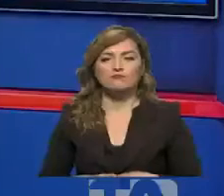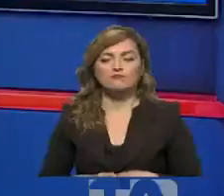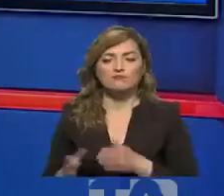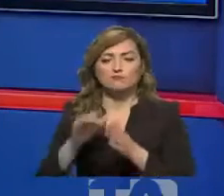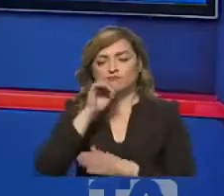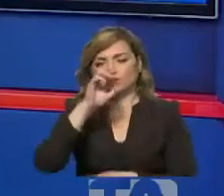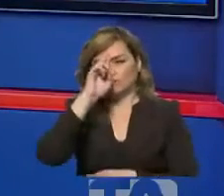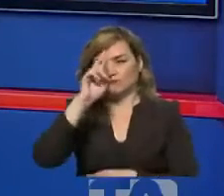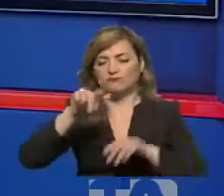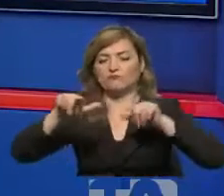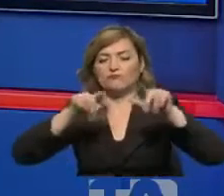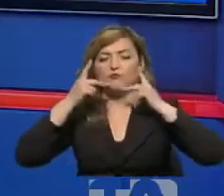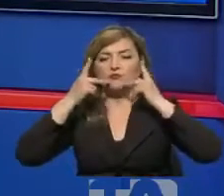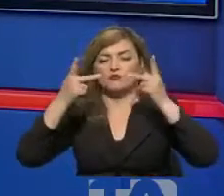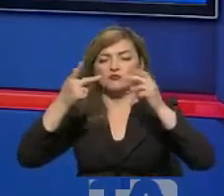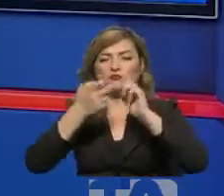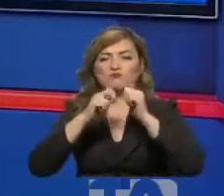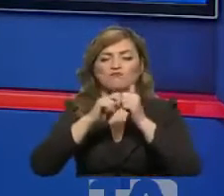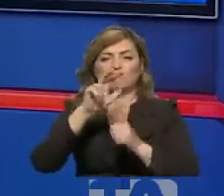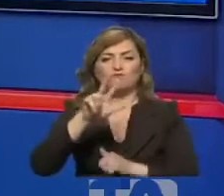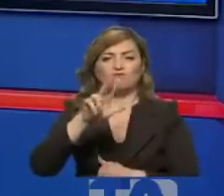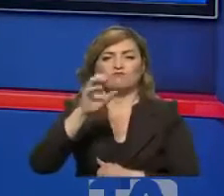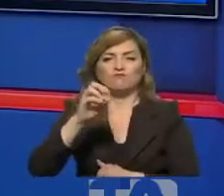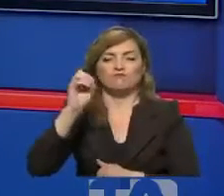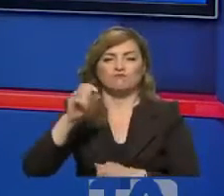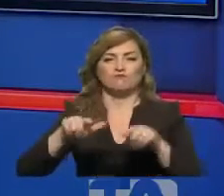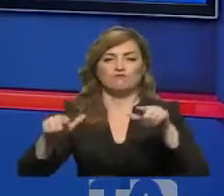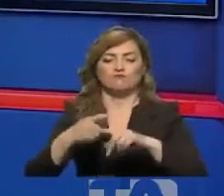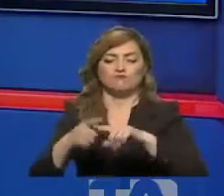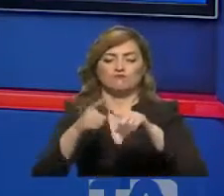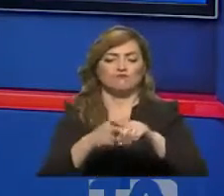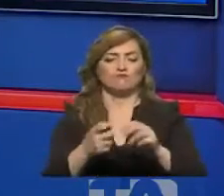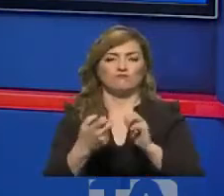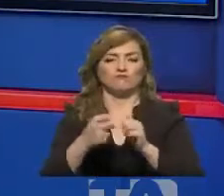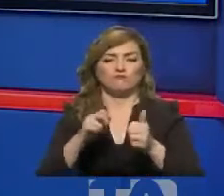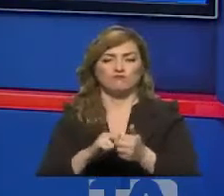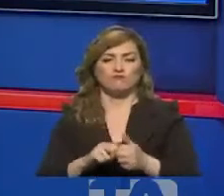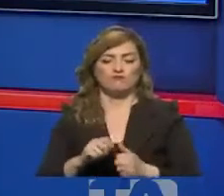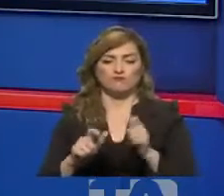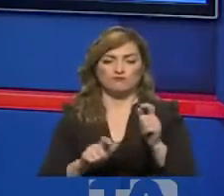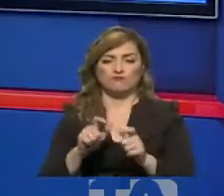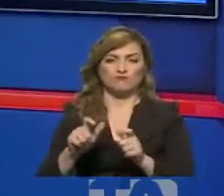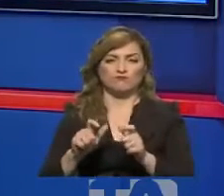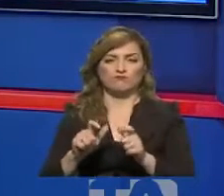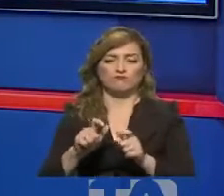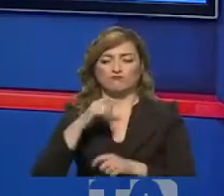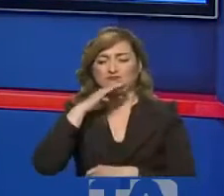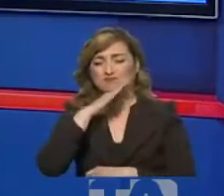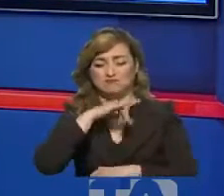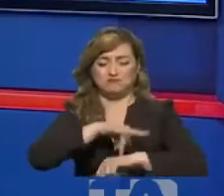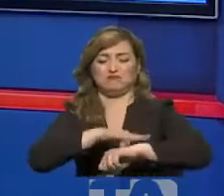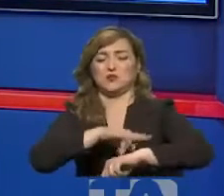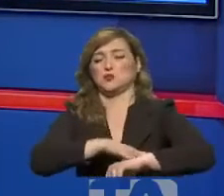El irrespeto al espacio público ha generado más de 300 puntos húmedos en Quito, o puntos donde algunos ciudadanos cochinos se